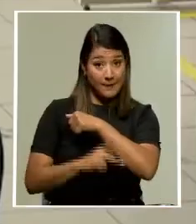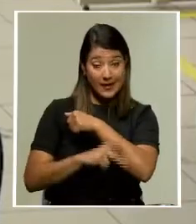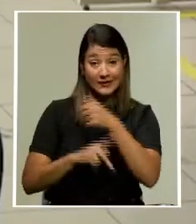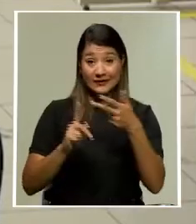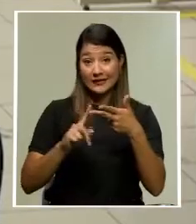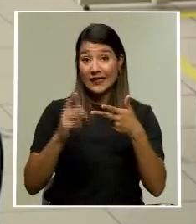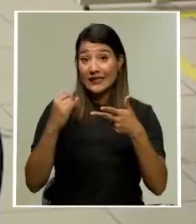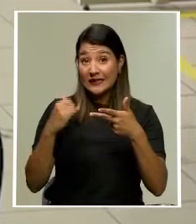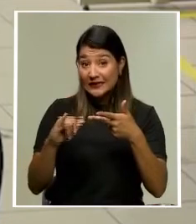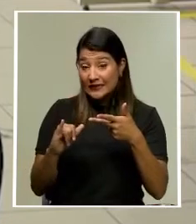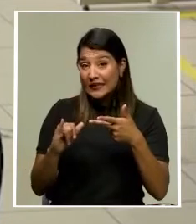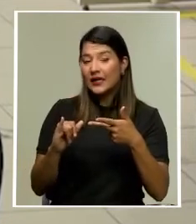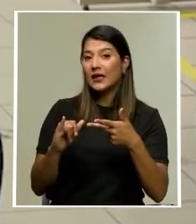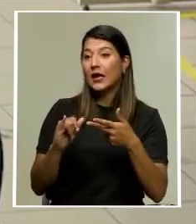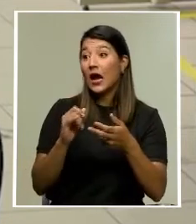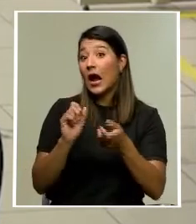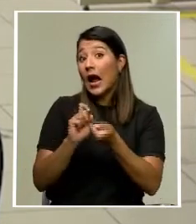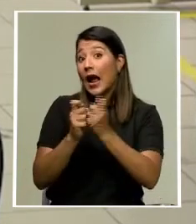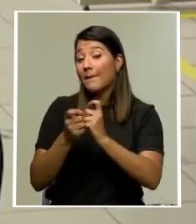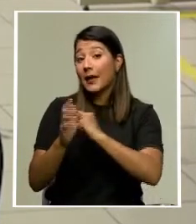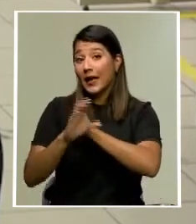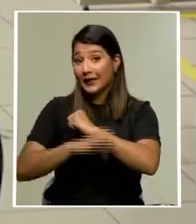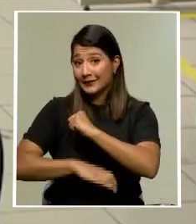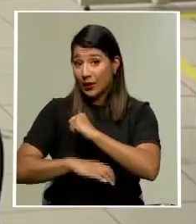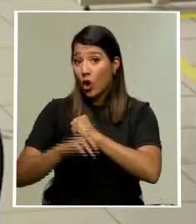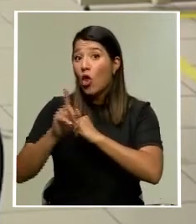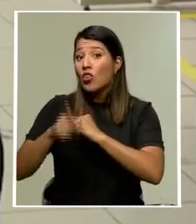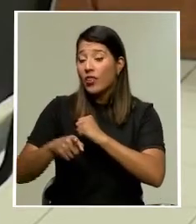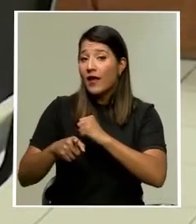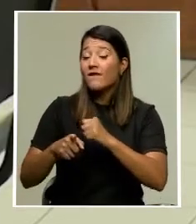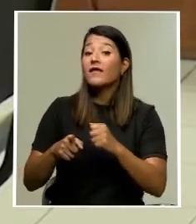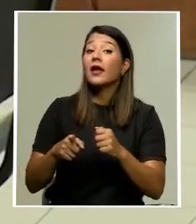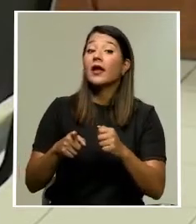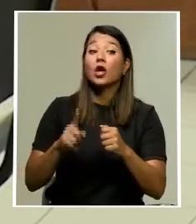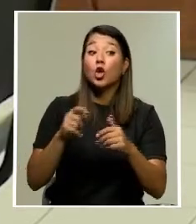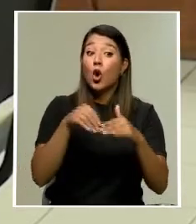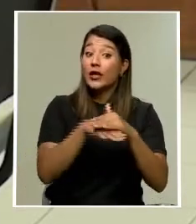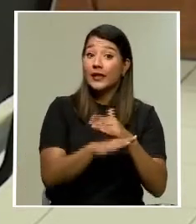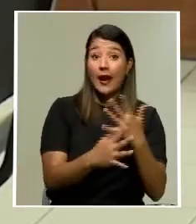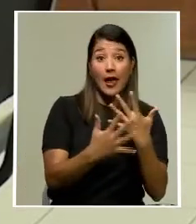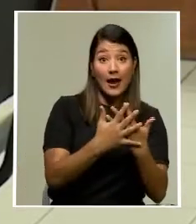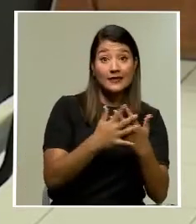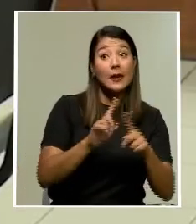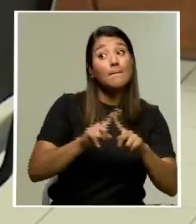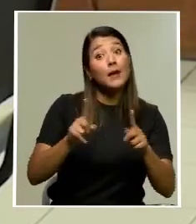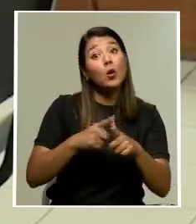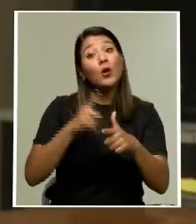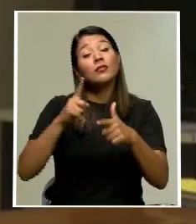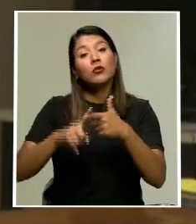de sustitución de la pena, que se cumpla bajo monitoreo electrónico o bien la medida que el tribunal